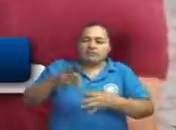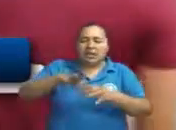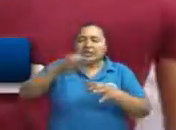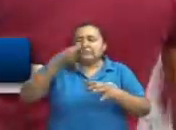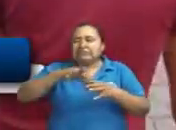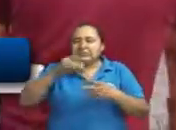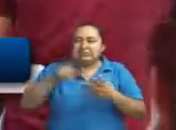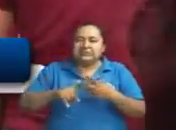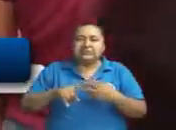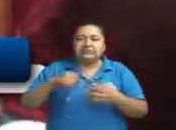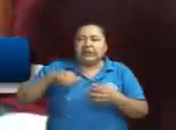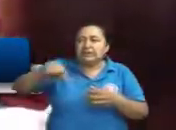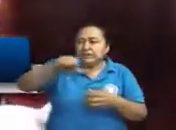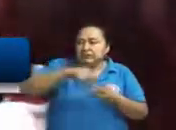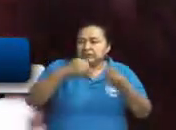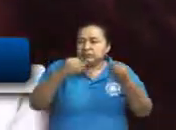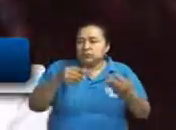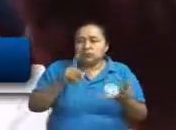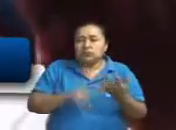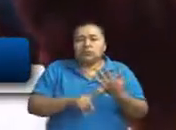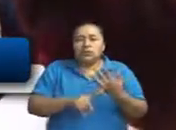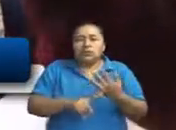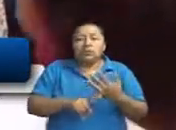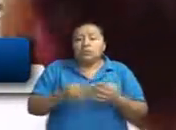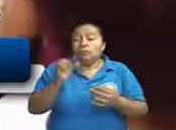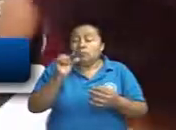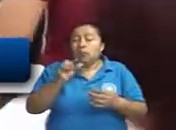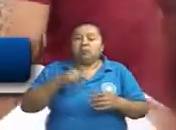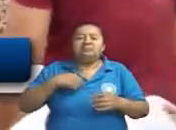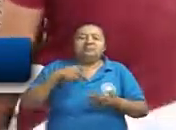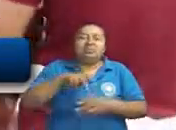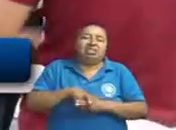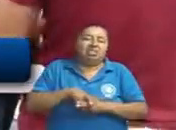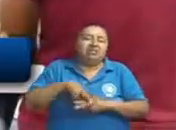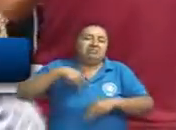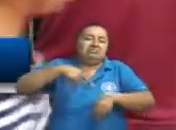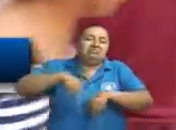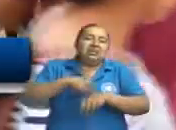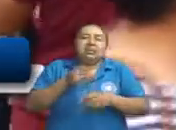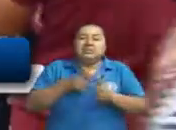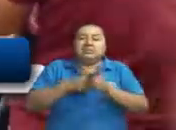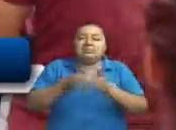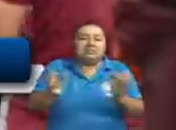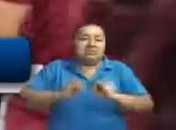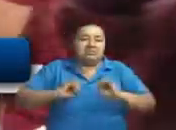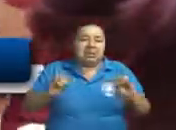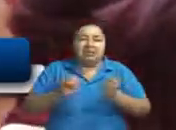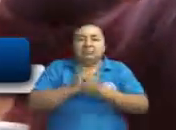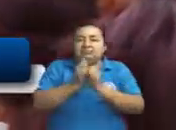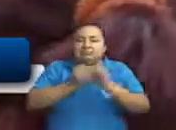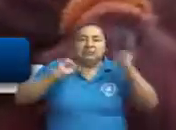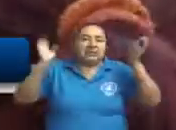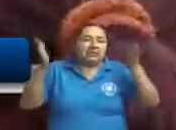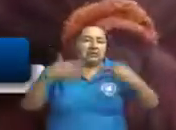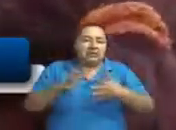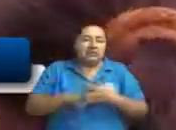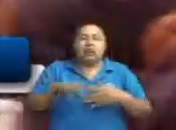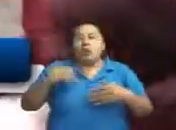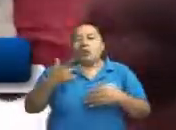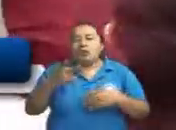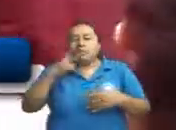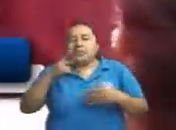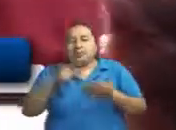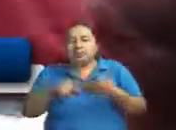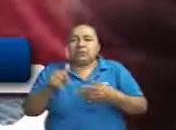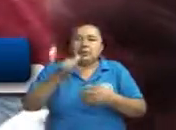al consumo de grasa, a la poca actividad física, que son factores que se van acumulando, como el tabaquismo, el